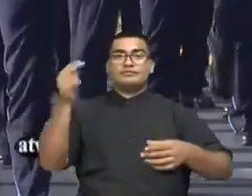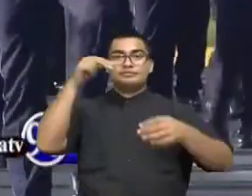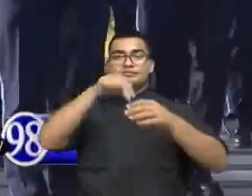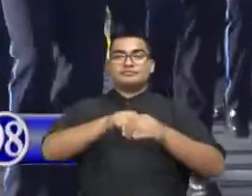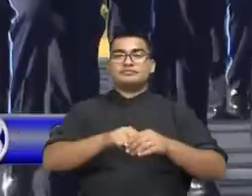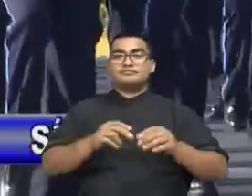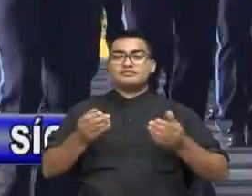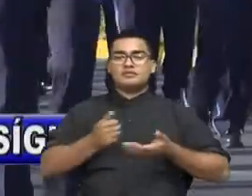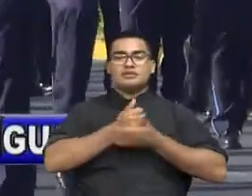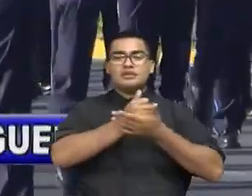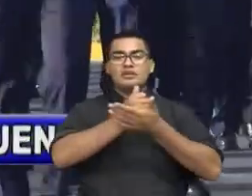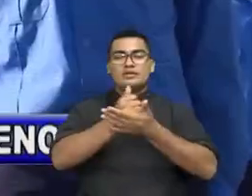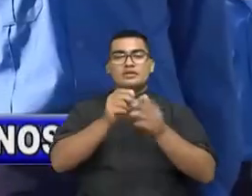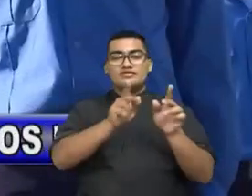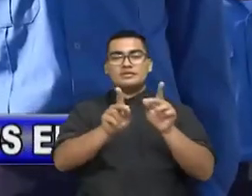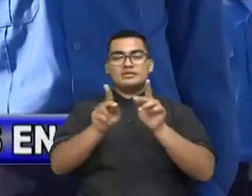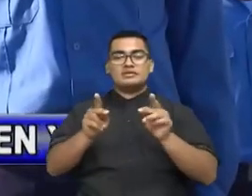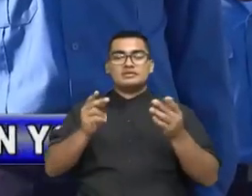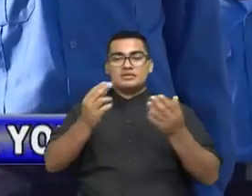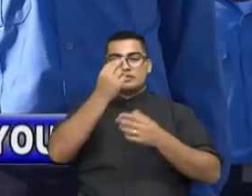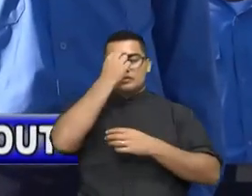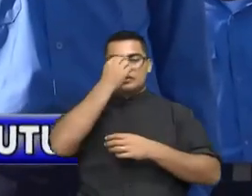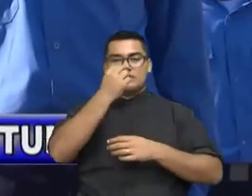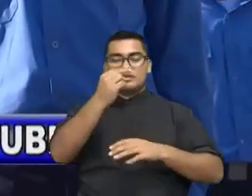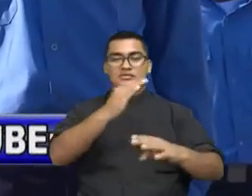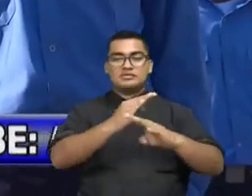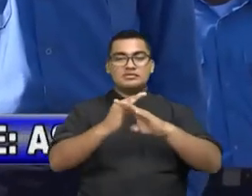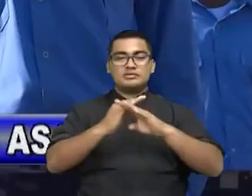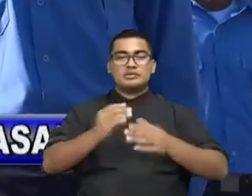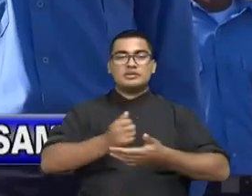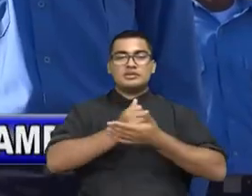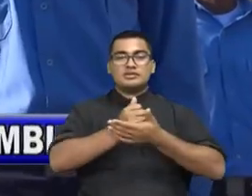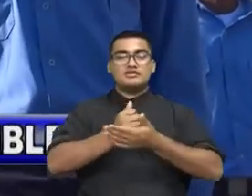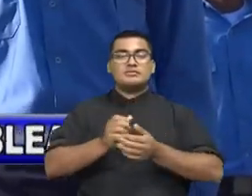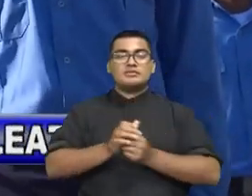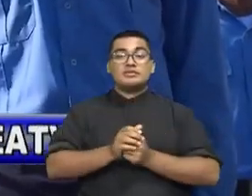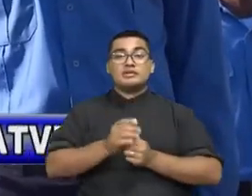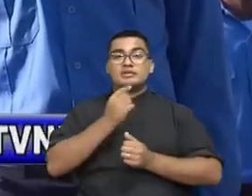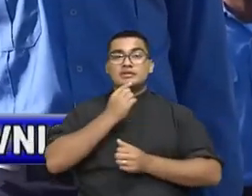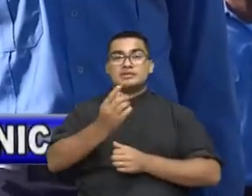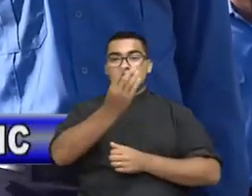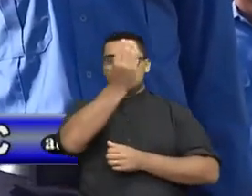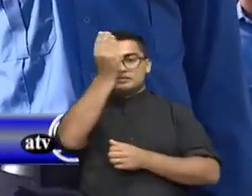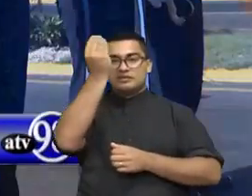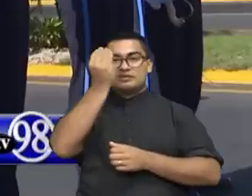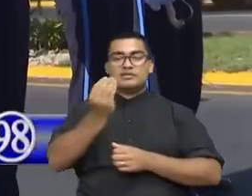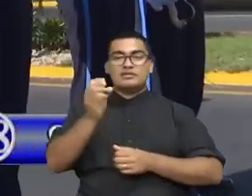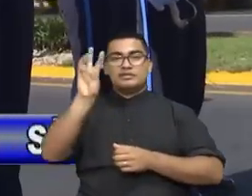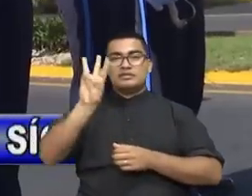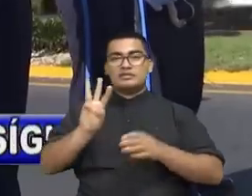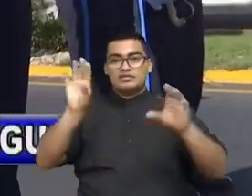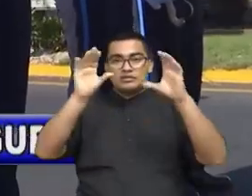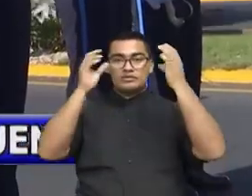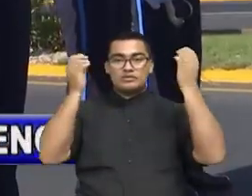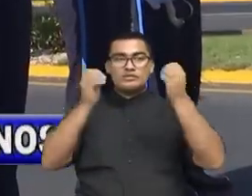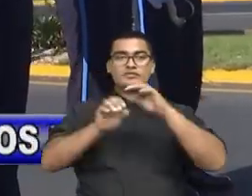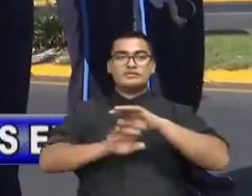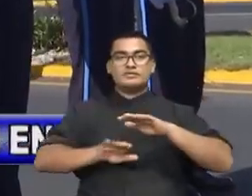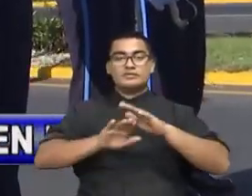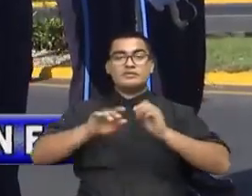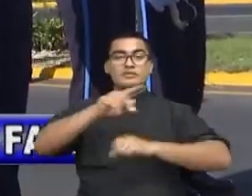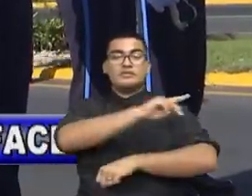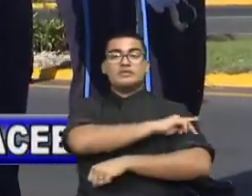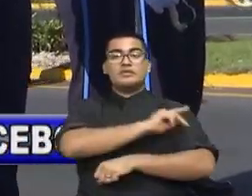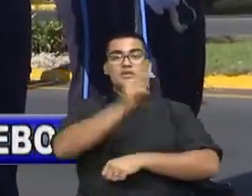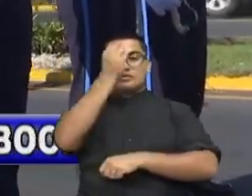comprometen a servir a la población con honor, seguridad y servicio. La graduación del tercer curso básico policial se realizará